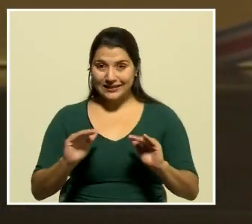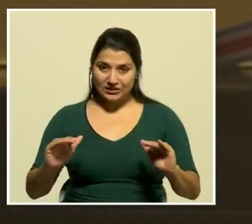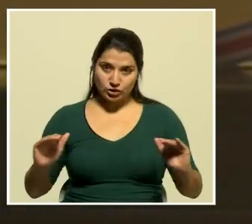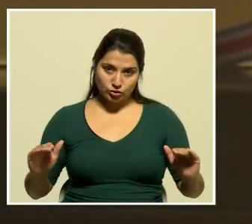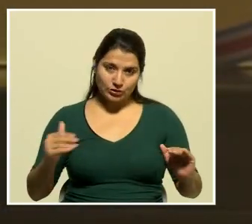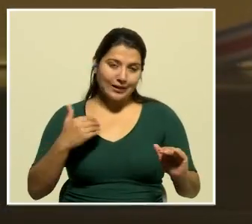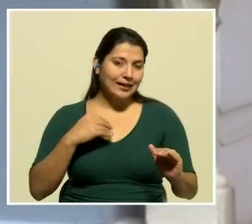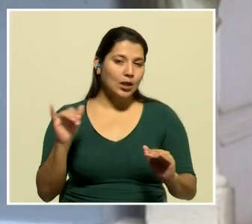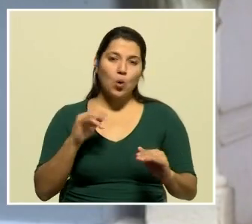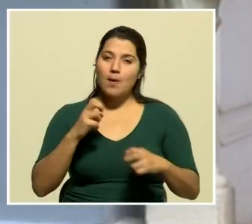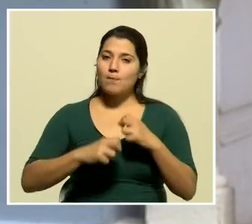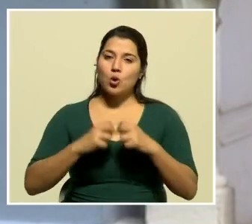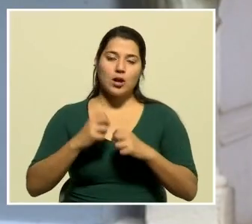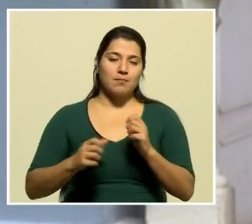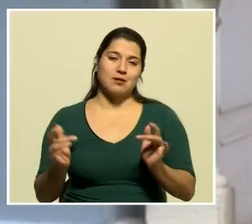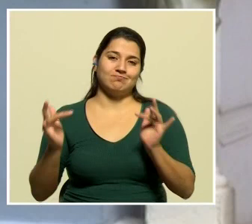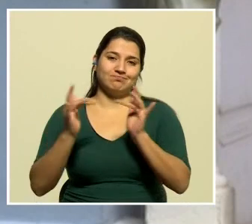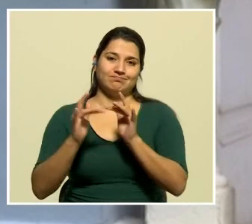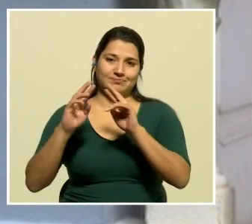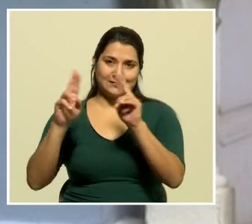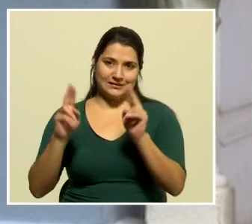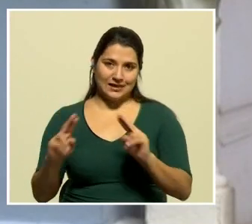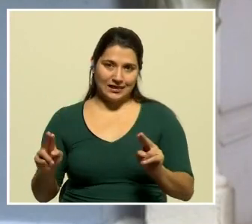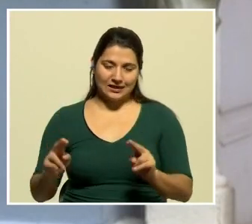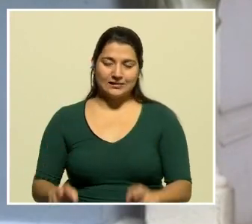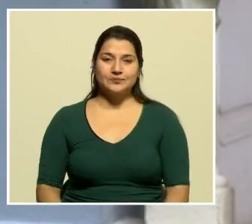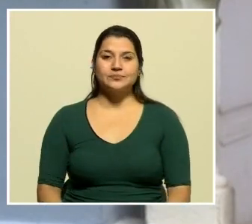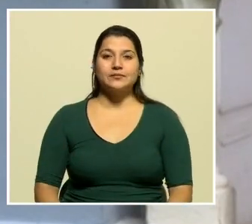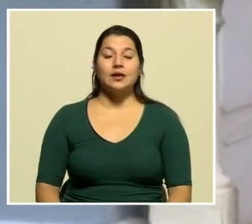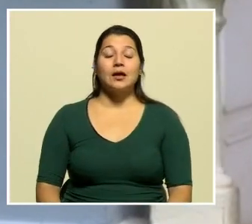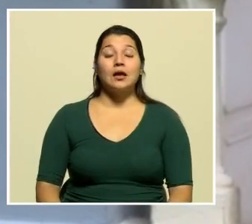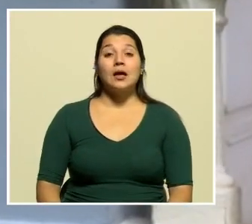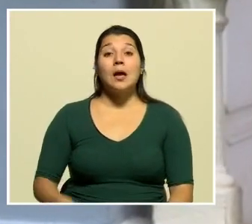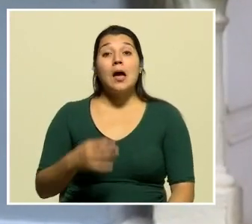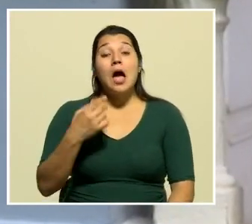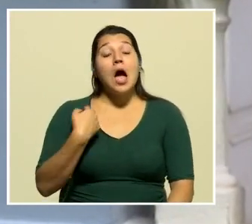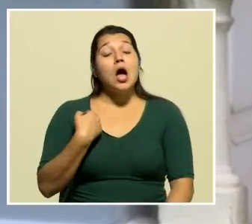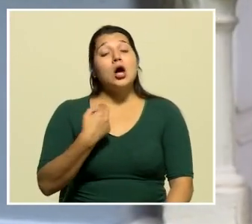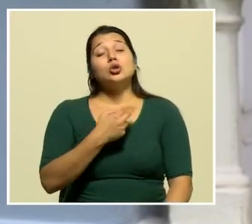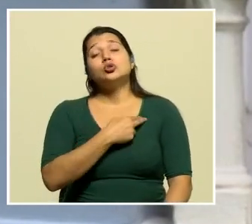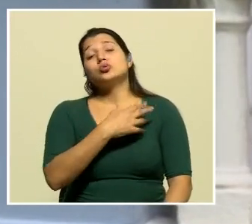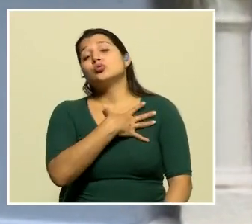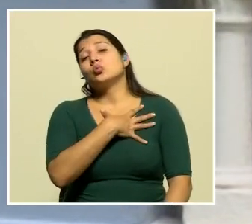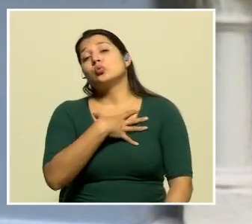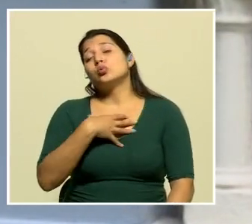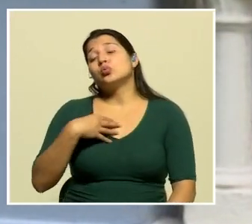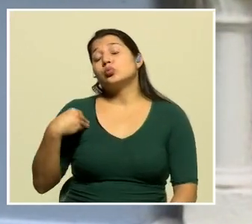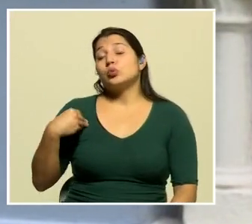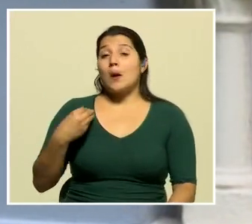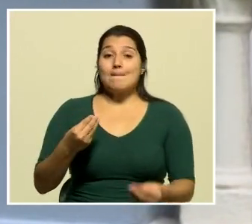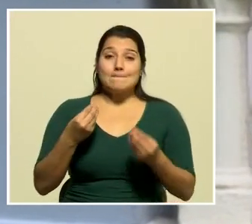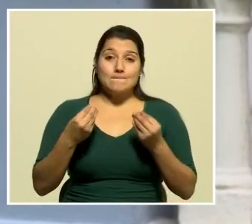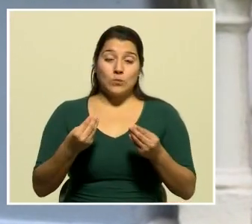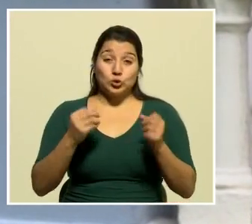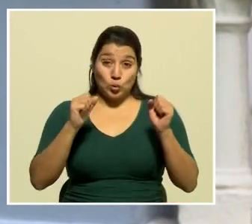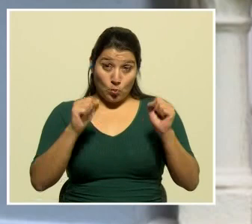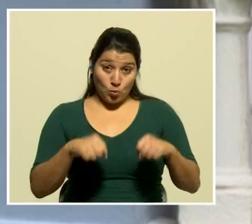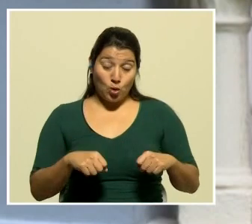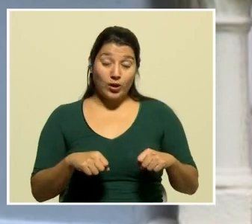de conectividad. A nosotros nos encantaría estar en esa